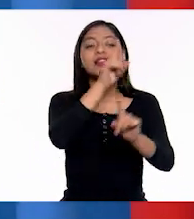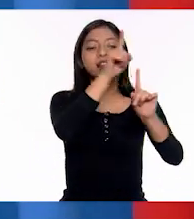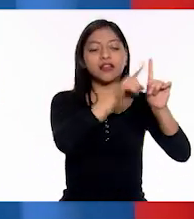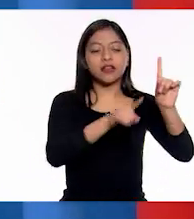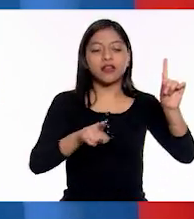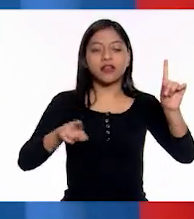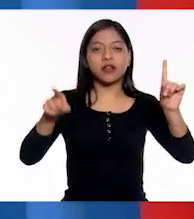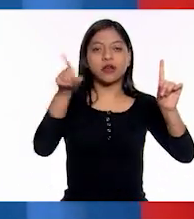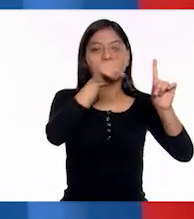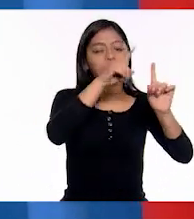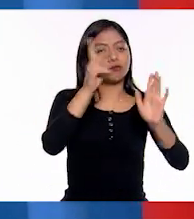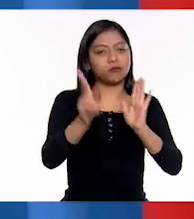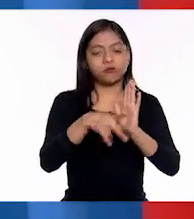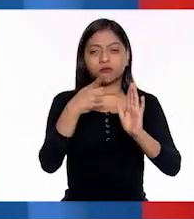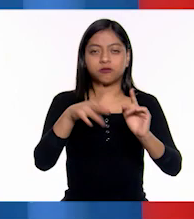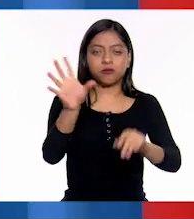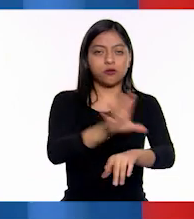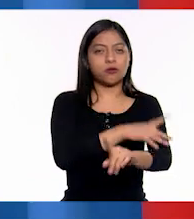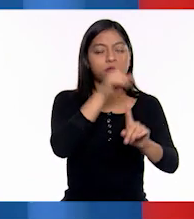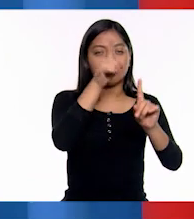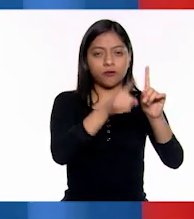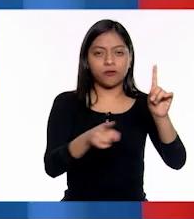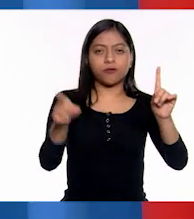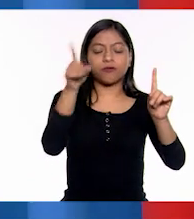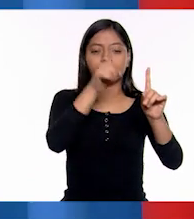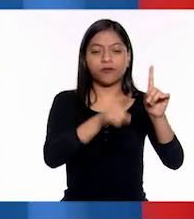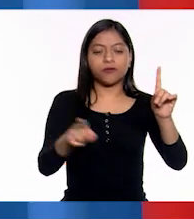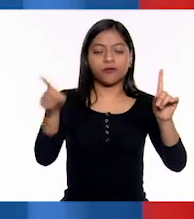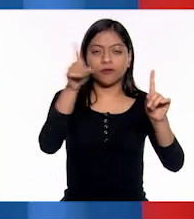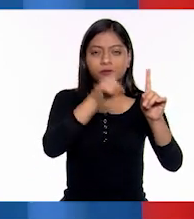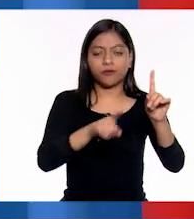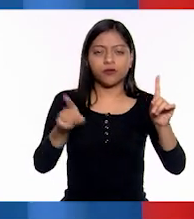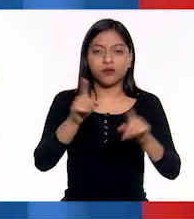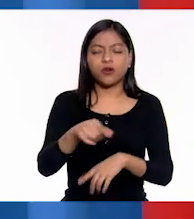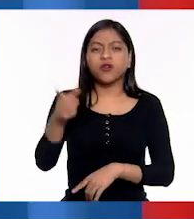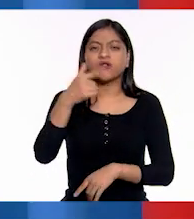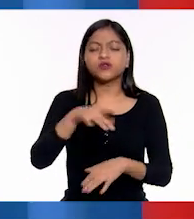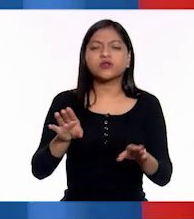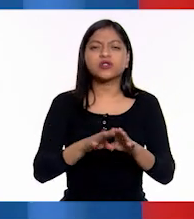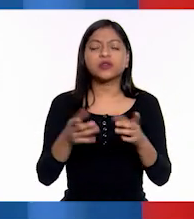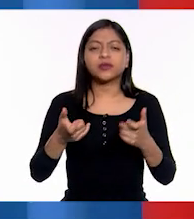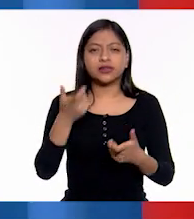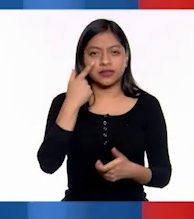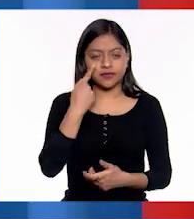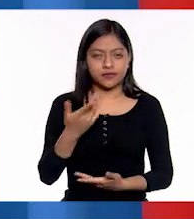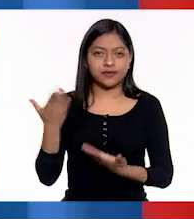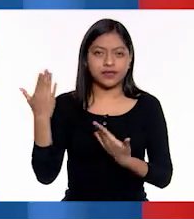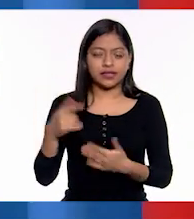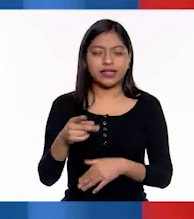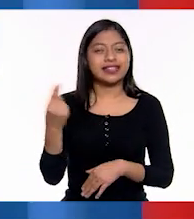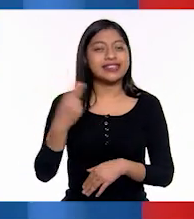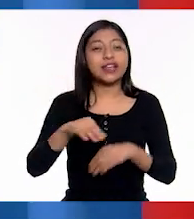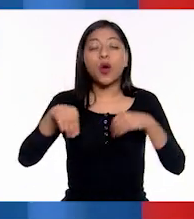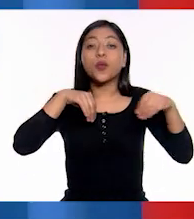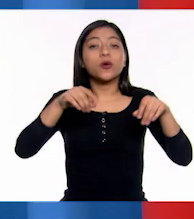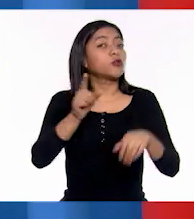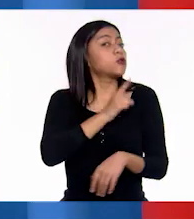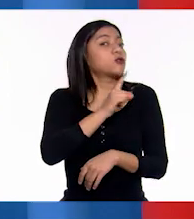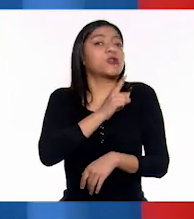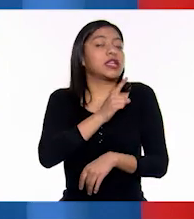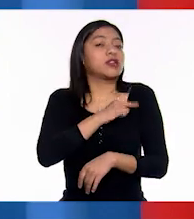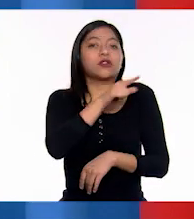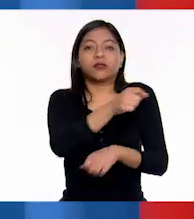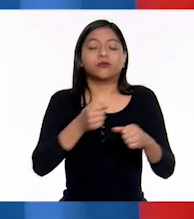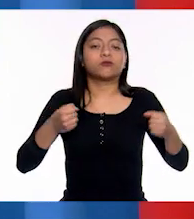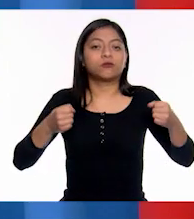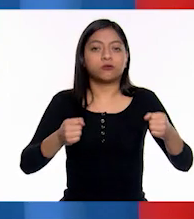una batería y también cables, pero ahora necesitamos hacer el columpio y hacer que se mueva. Mira, tenemos